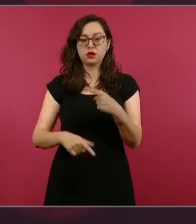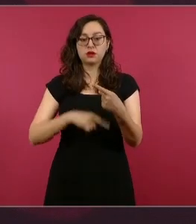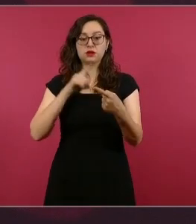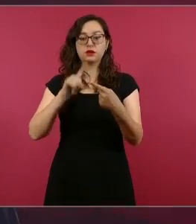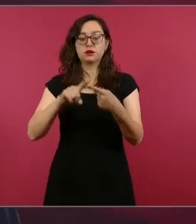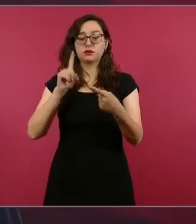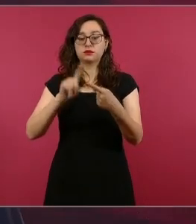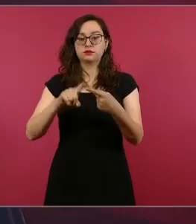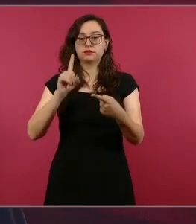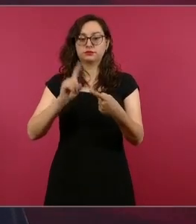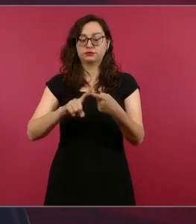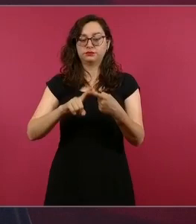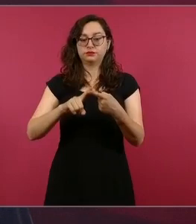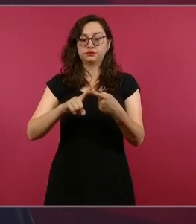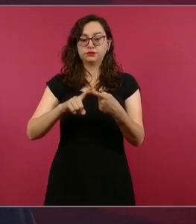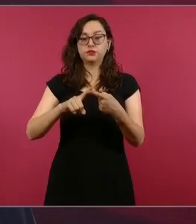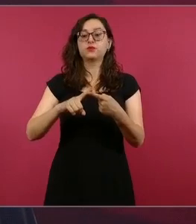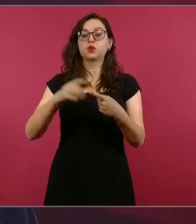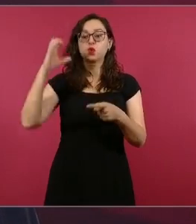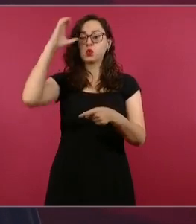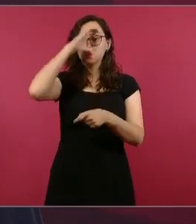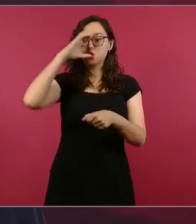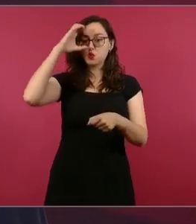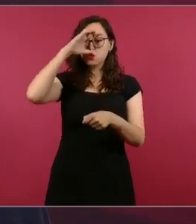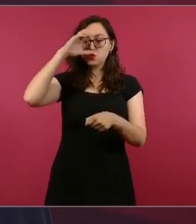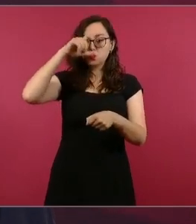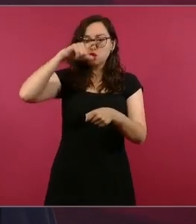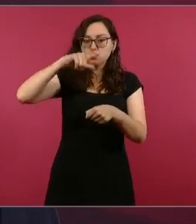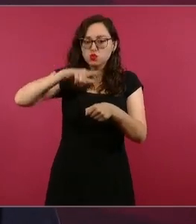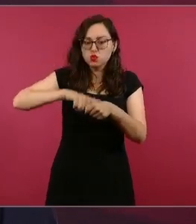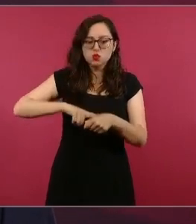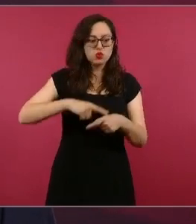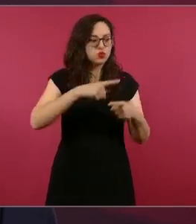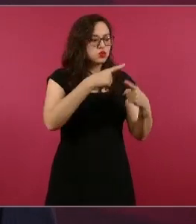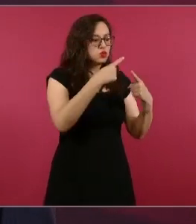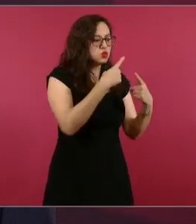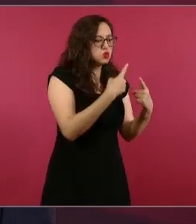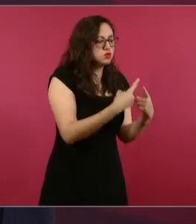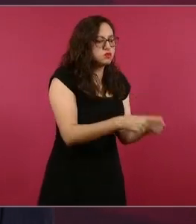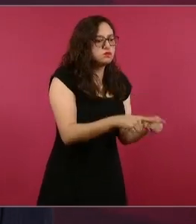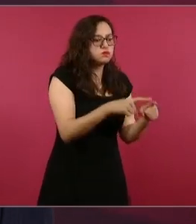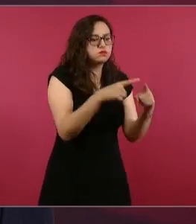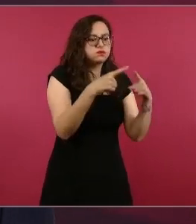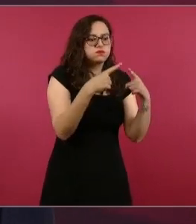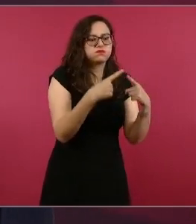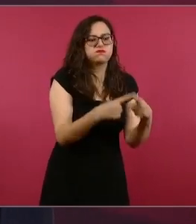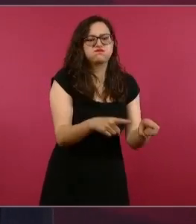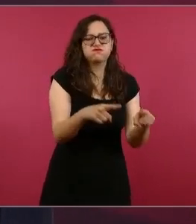Nuestras culturas. México es de los pueblos con más